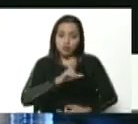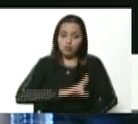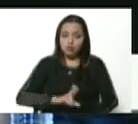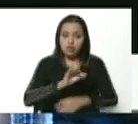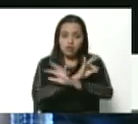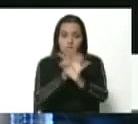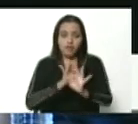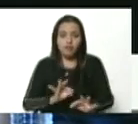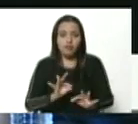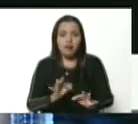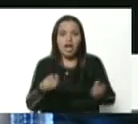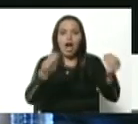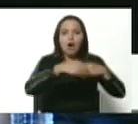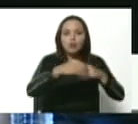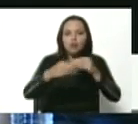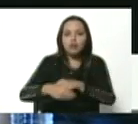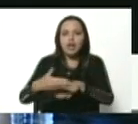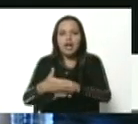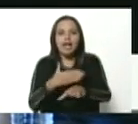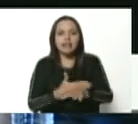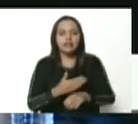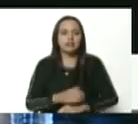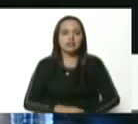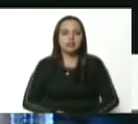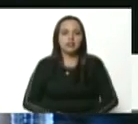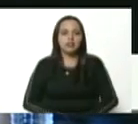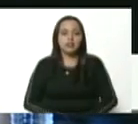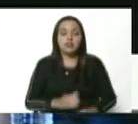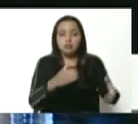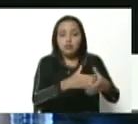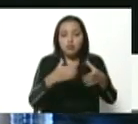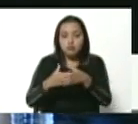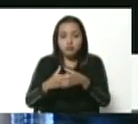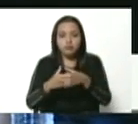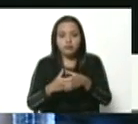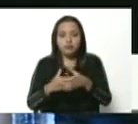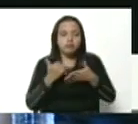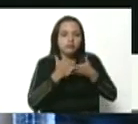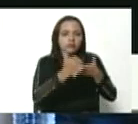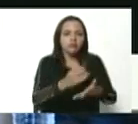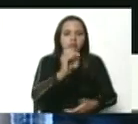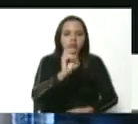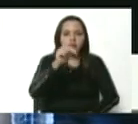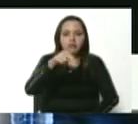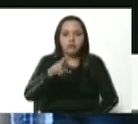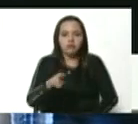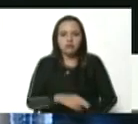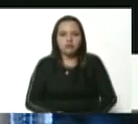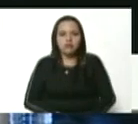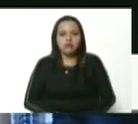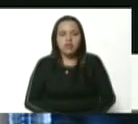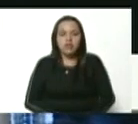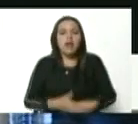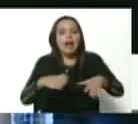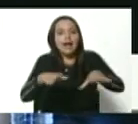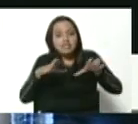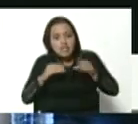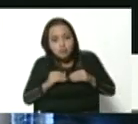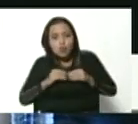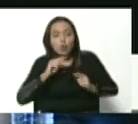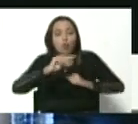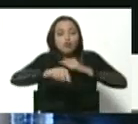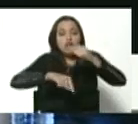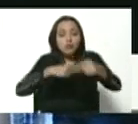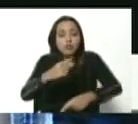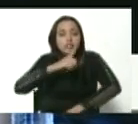mecanismos mutuamente acordados con el PNUD y otras agencias de la ONU. Reconozco el efecto